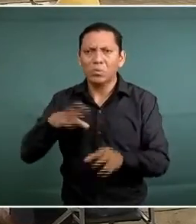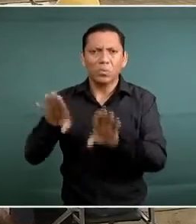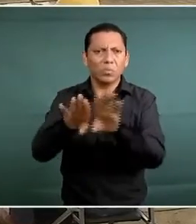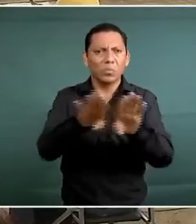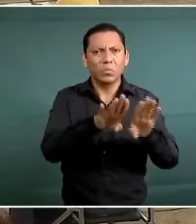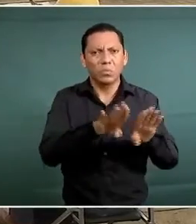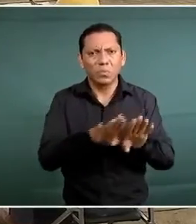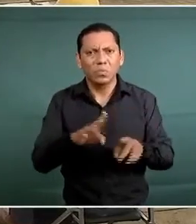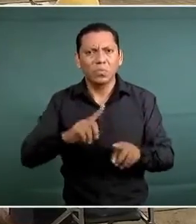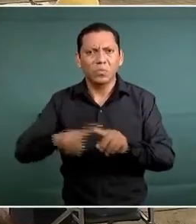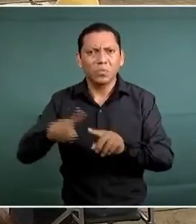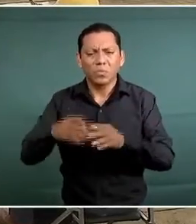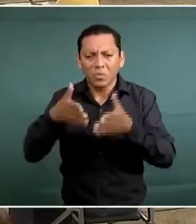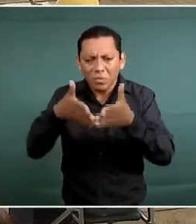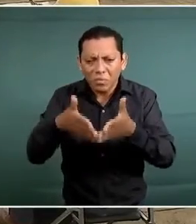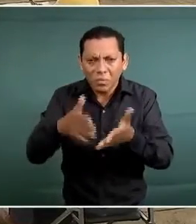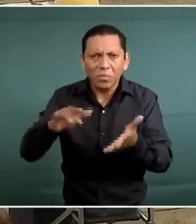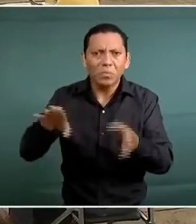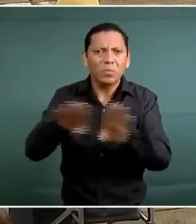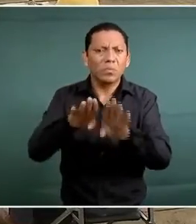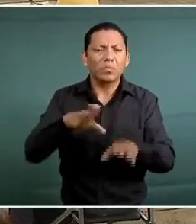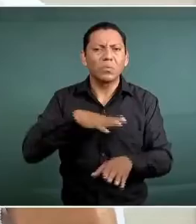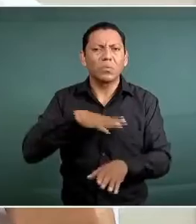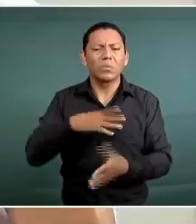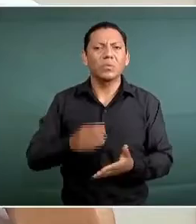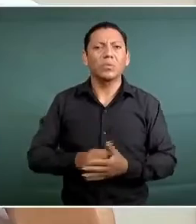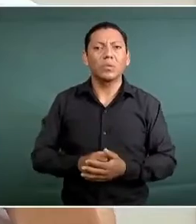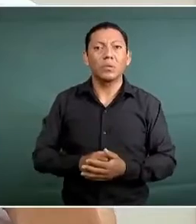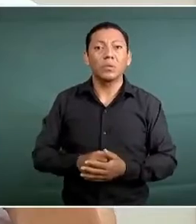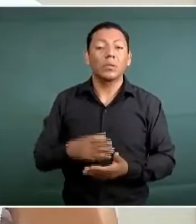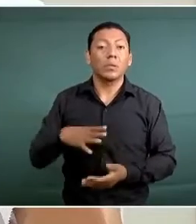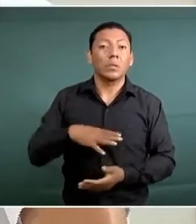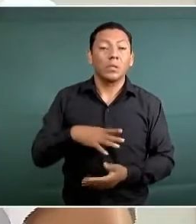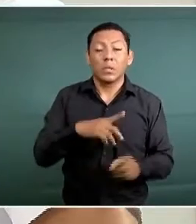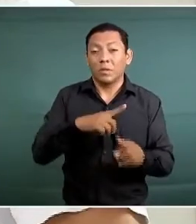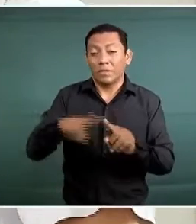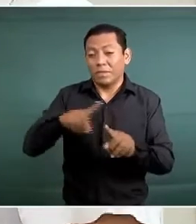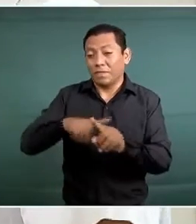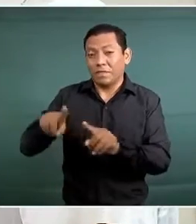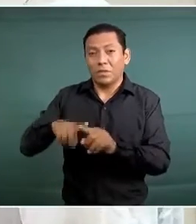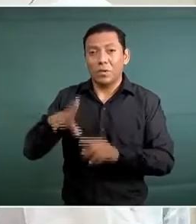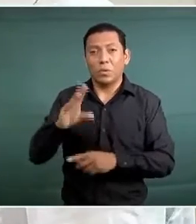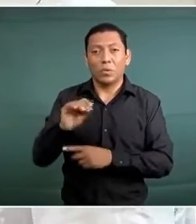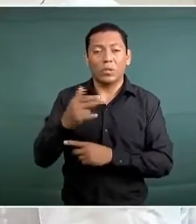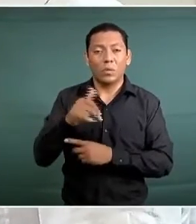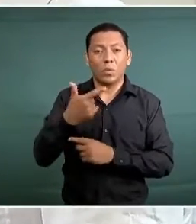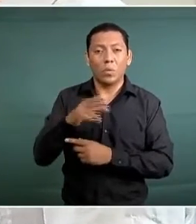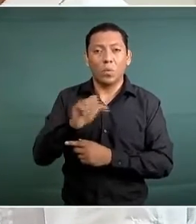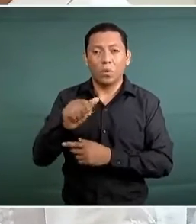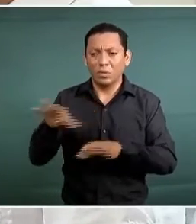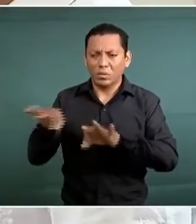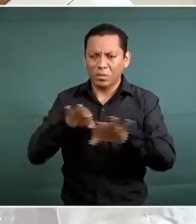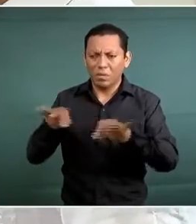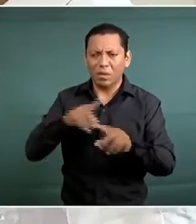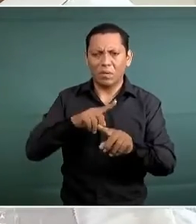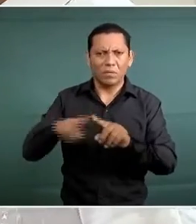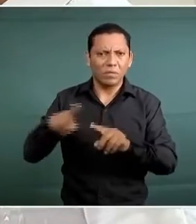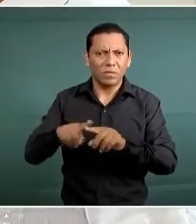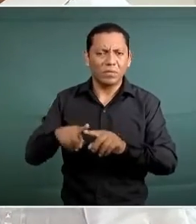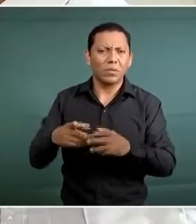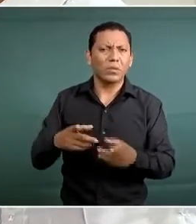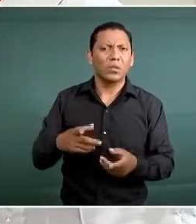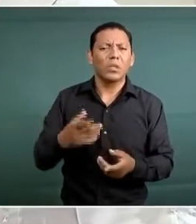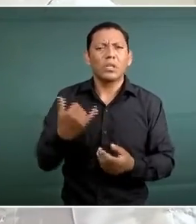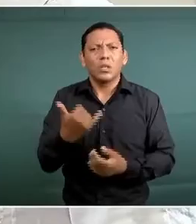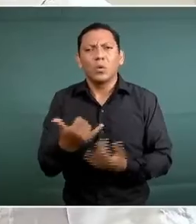cerrados a la navegación. Las presas, las instalaciones prioritarias de Conagua trabajan con normalidad y